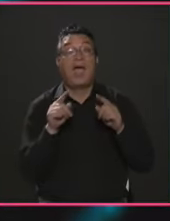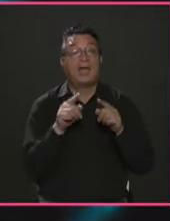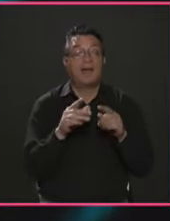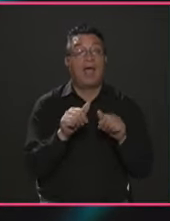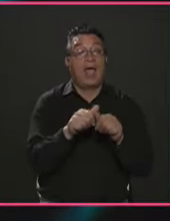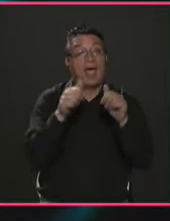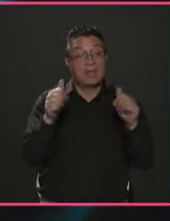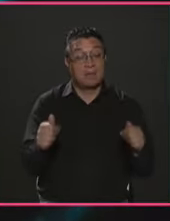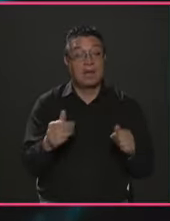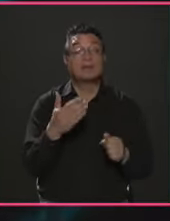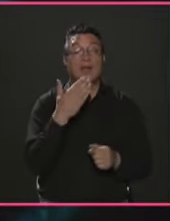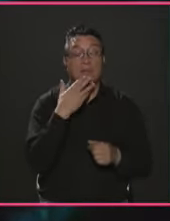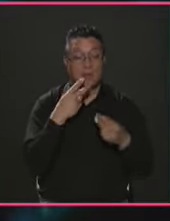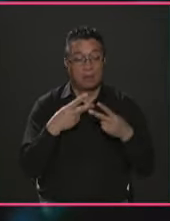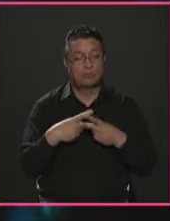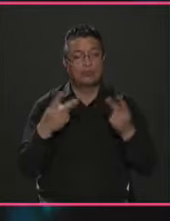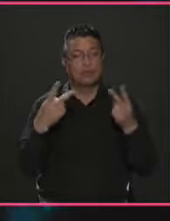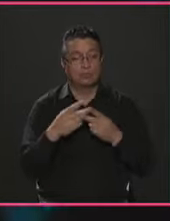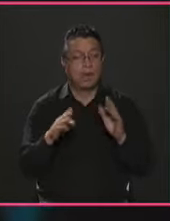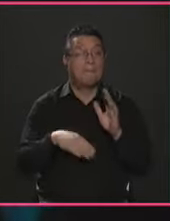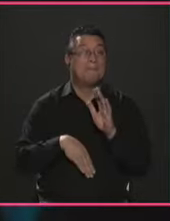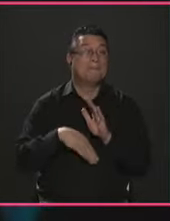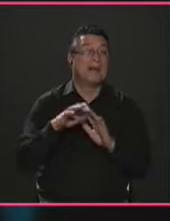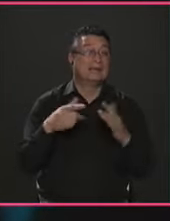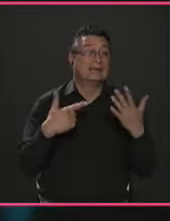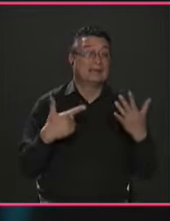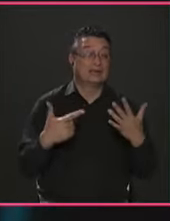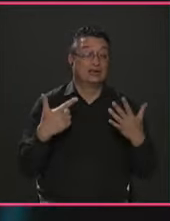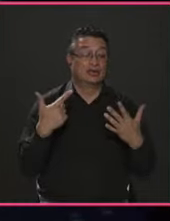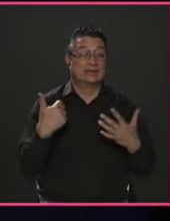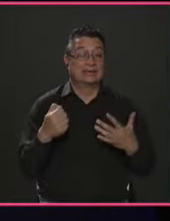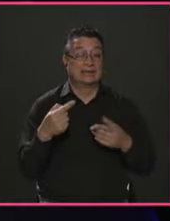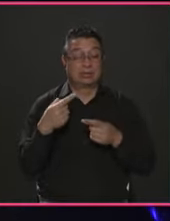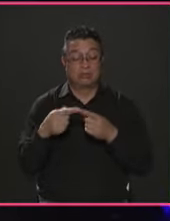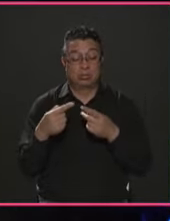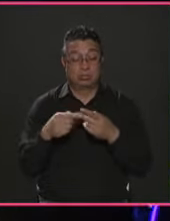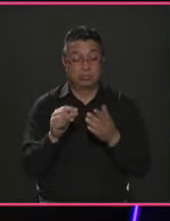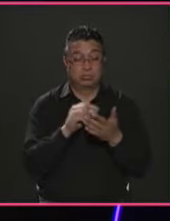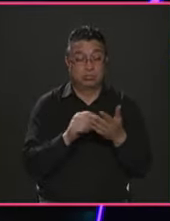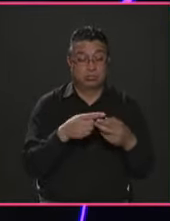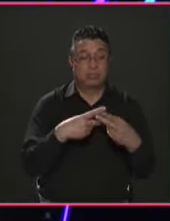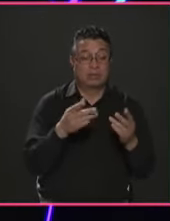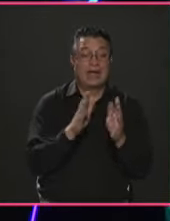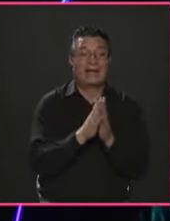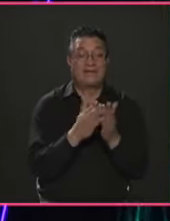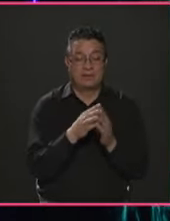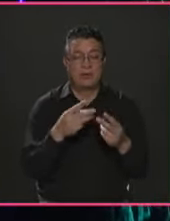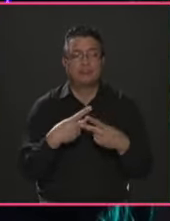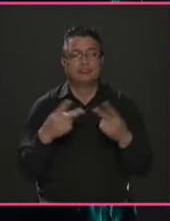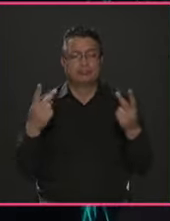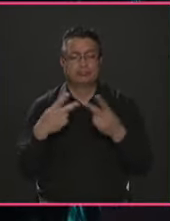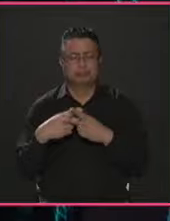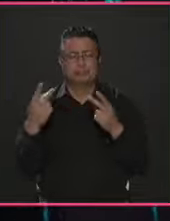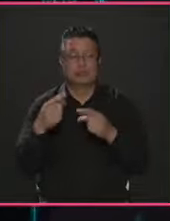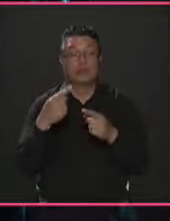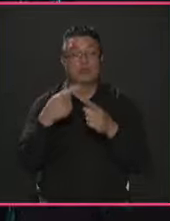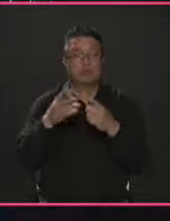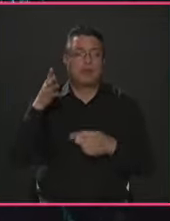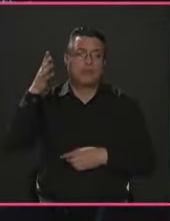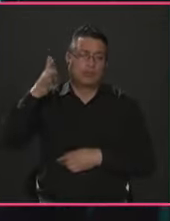imagínense ha publicado más de 760 artículos en revistas en ha tenido una serie de